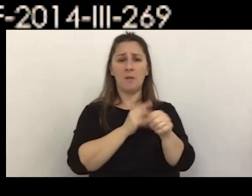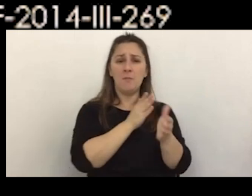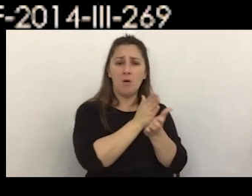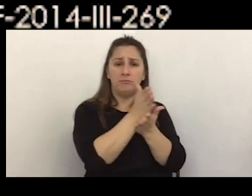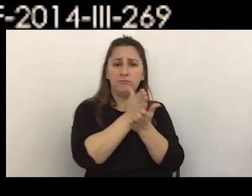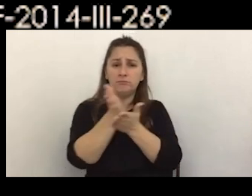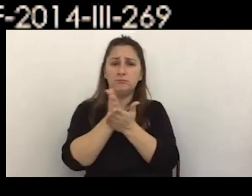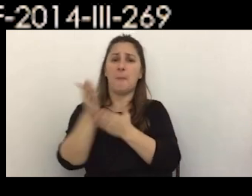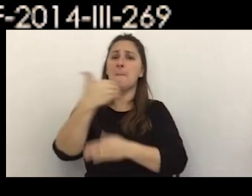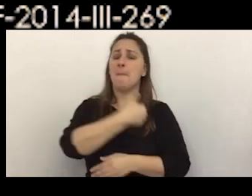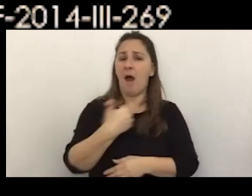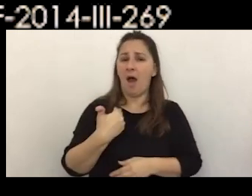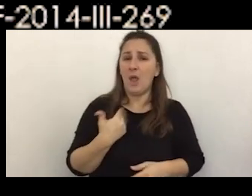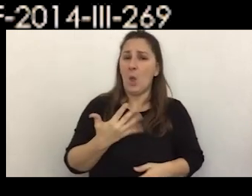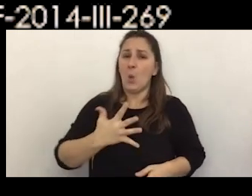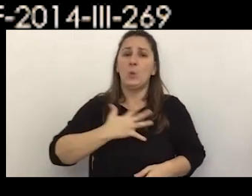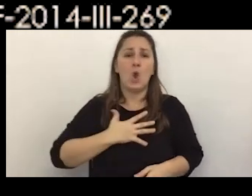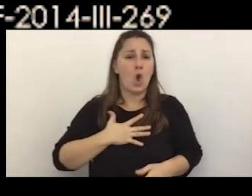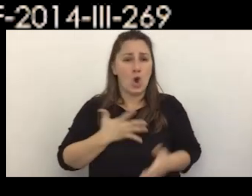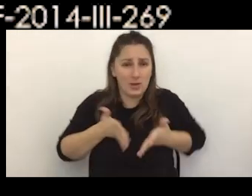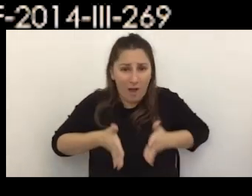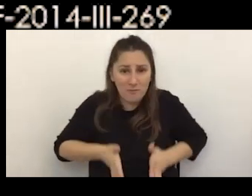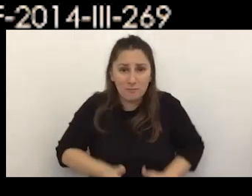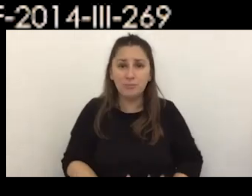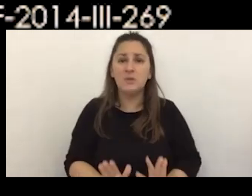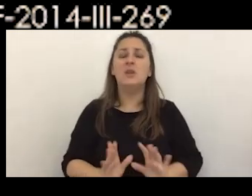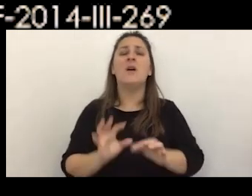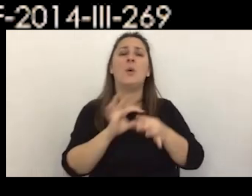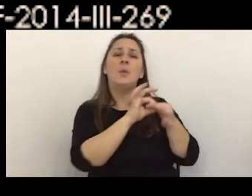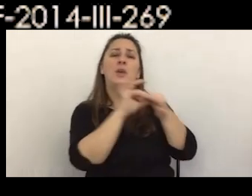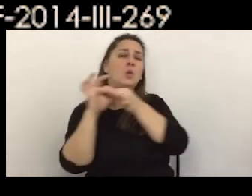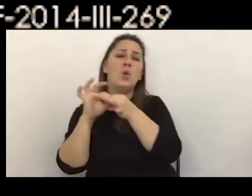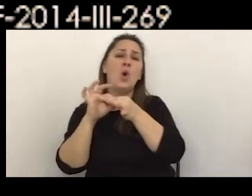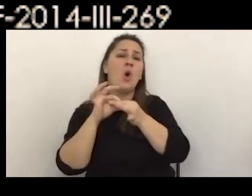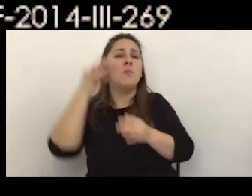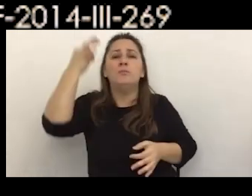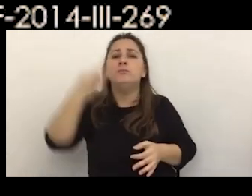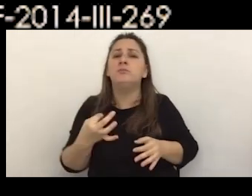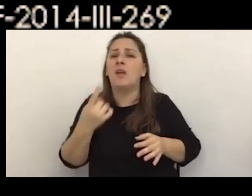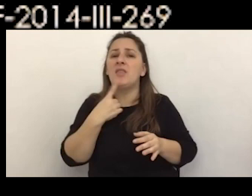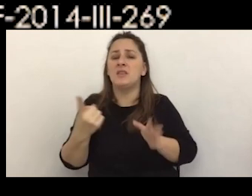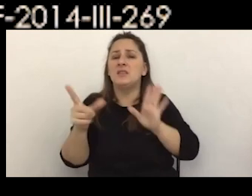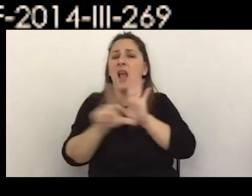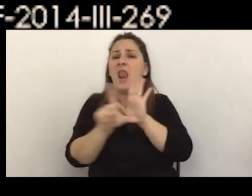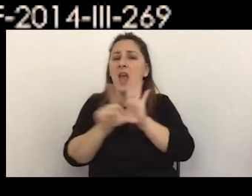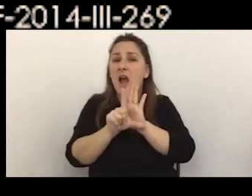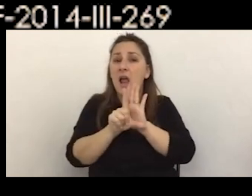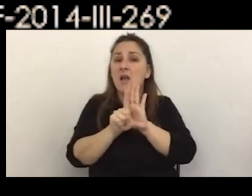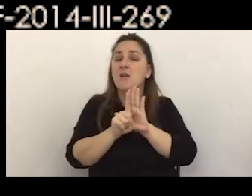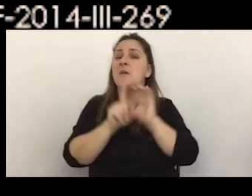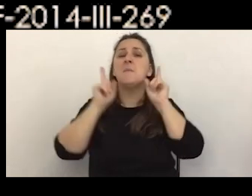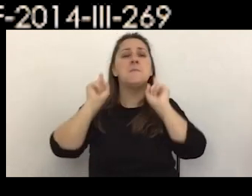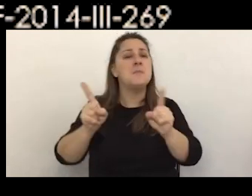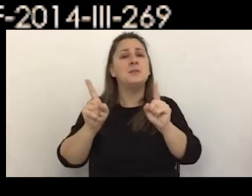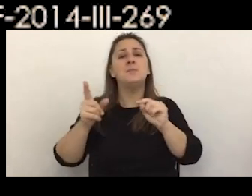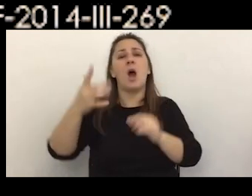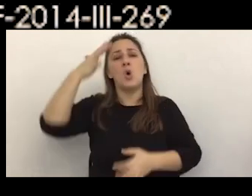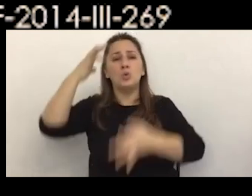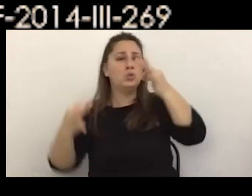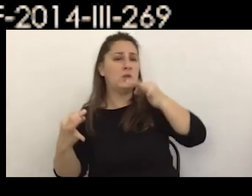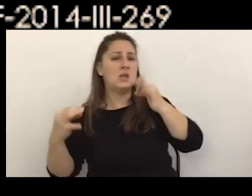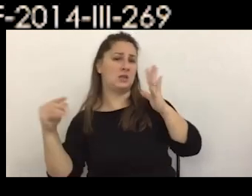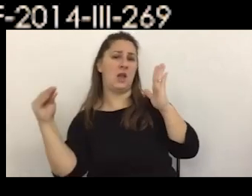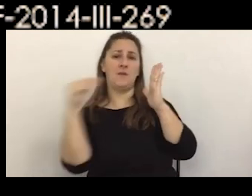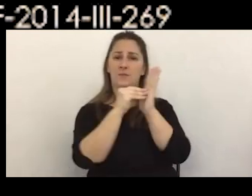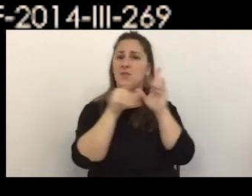biológica y una filiación basada en la pura ficción legal, ambas con los mismos efectos jurídicos que la filiación